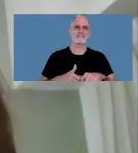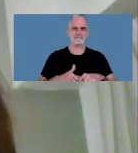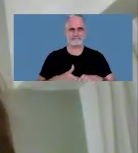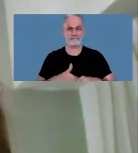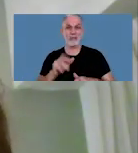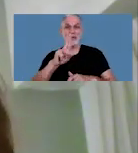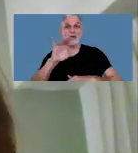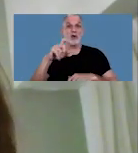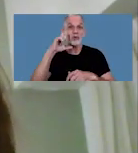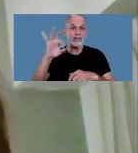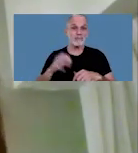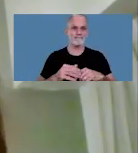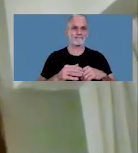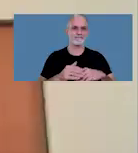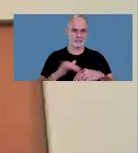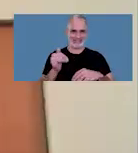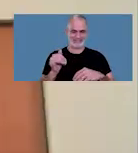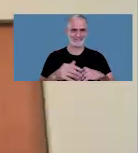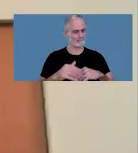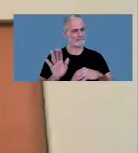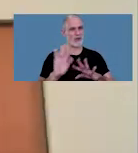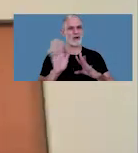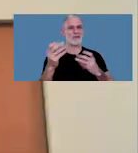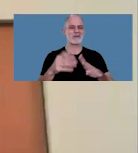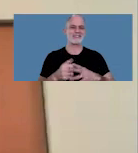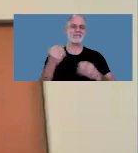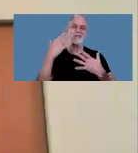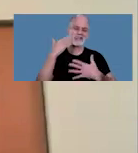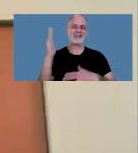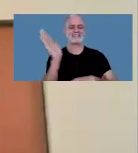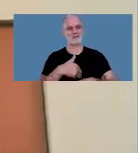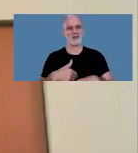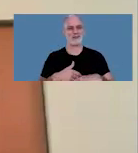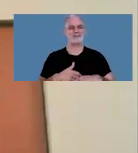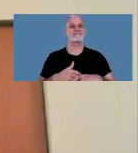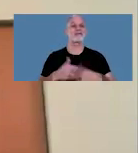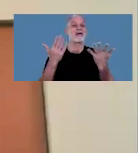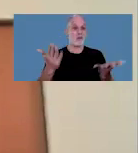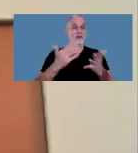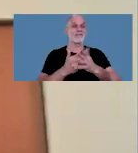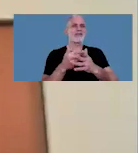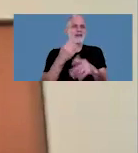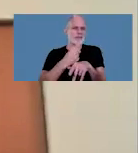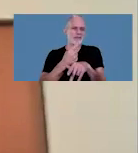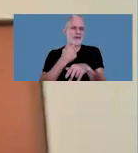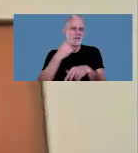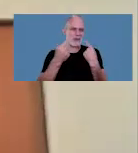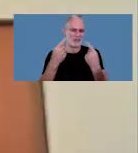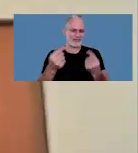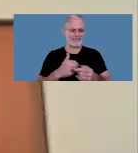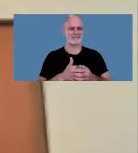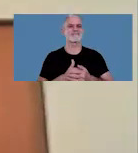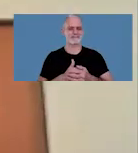Ro, ¿estás por ahí? Sí, sí, hola, buenas tardes a todos. Bueno, arrancamos entonces con las preguntas, ¿sí?